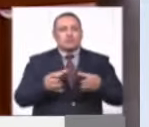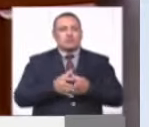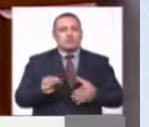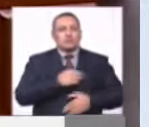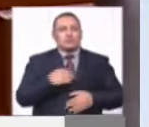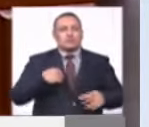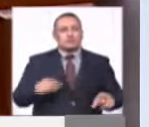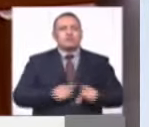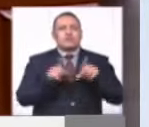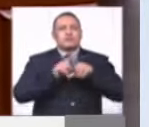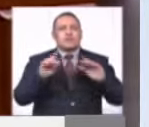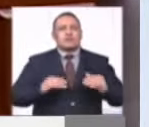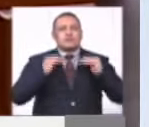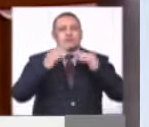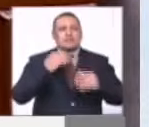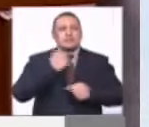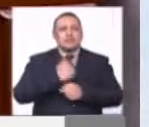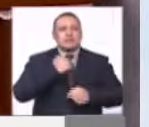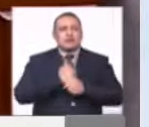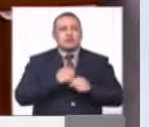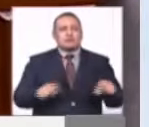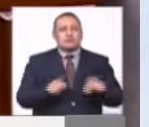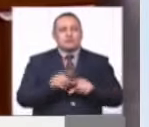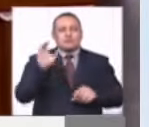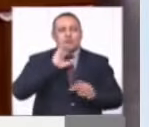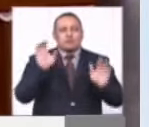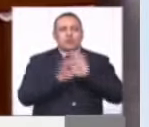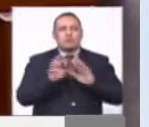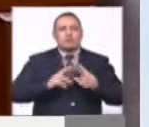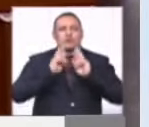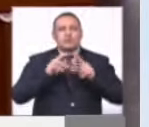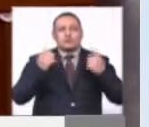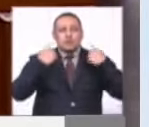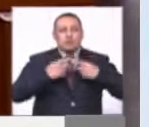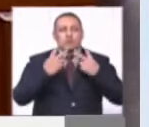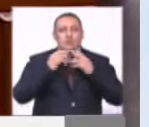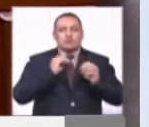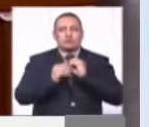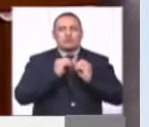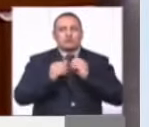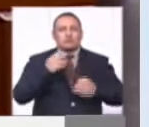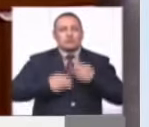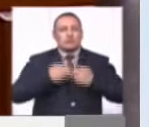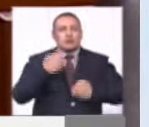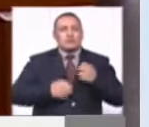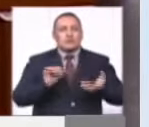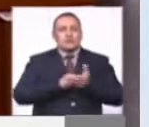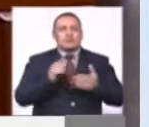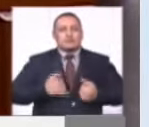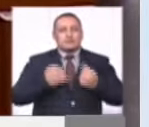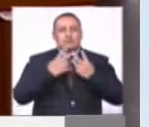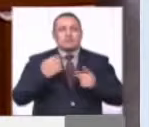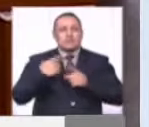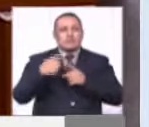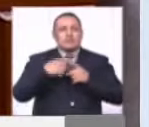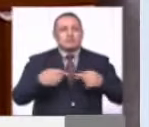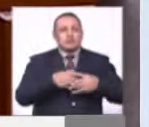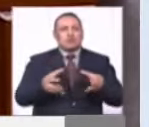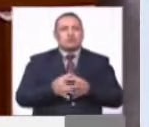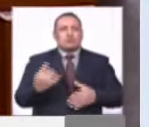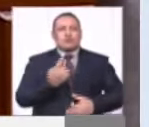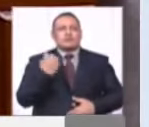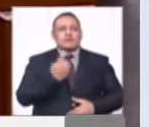que tenga la capacidad de encontrar respuestas y soluciones a los problemas que enfrentan los diferentes